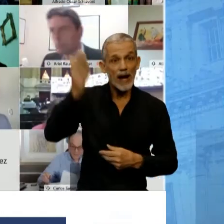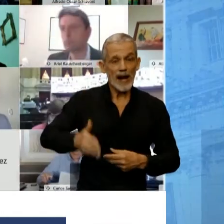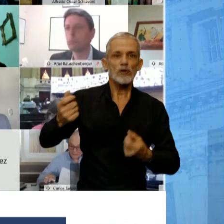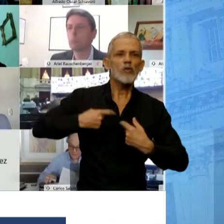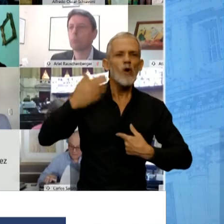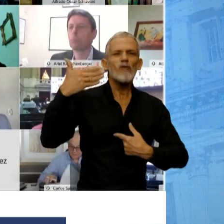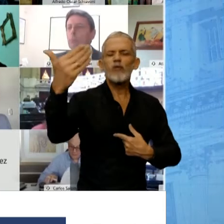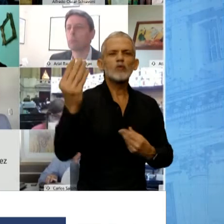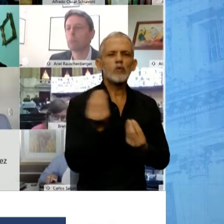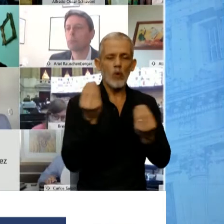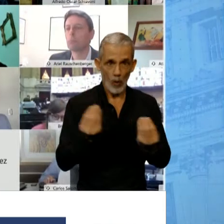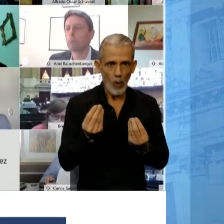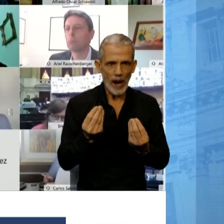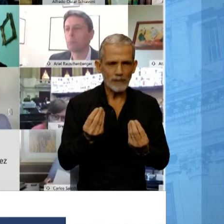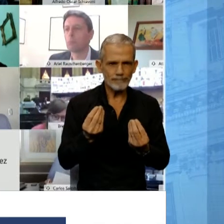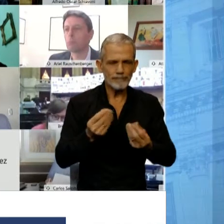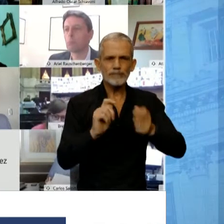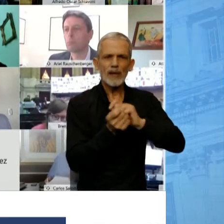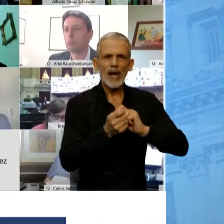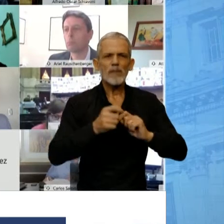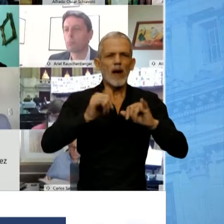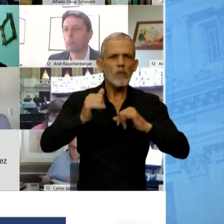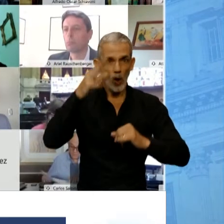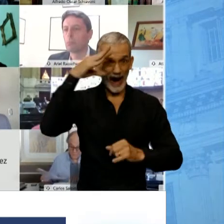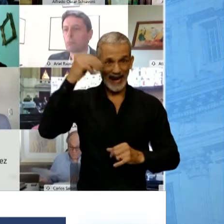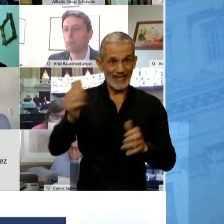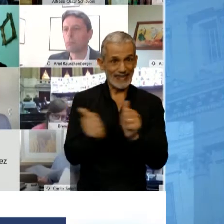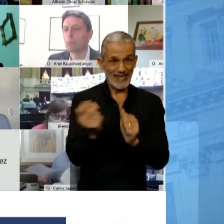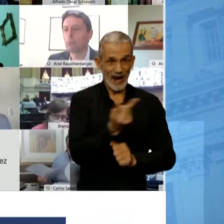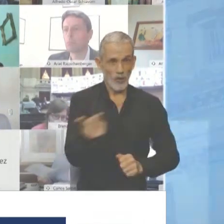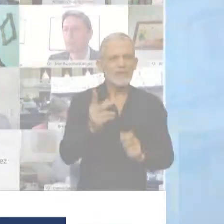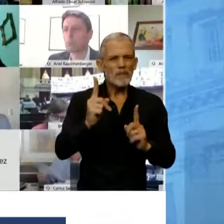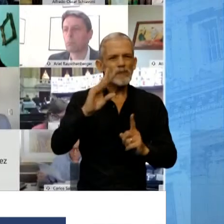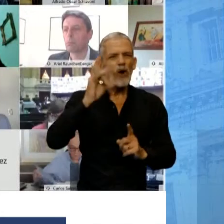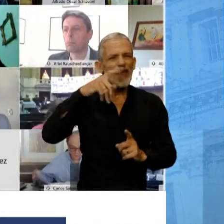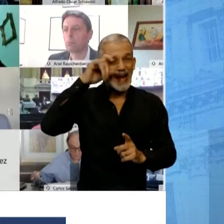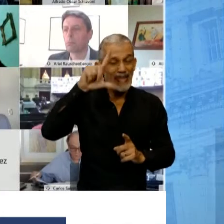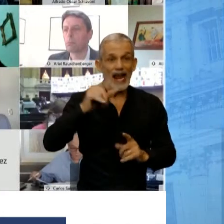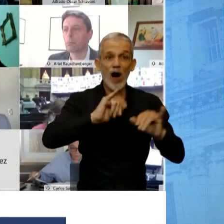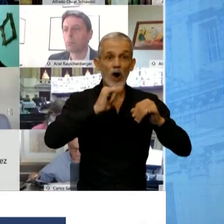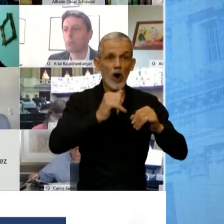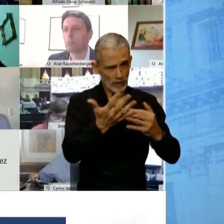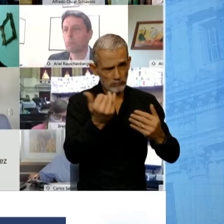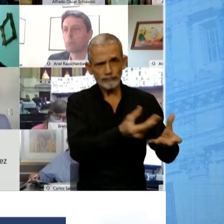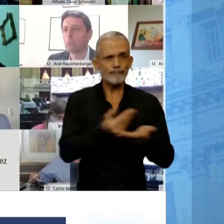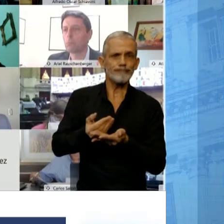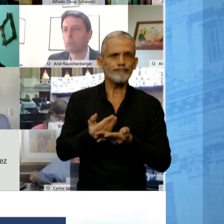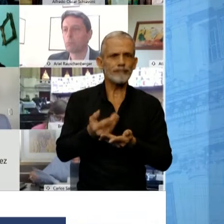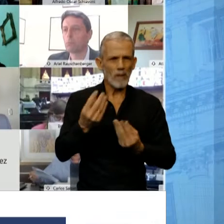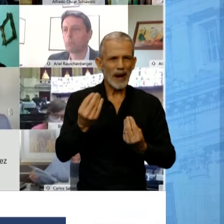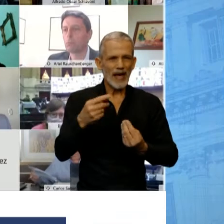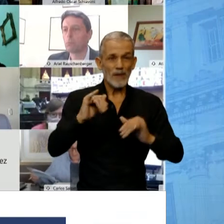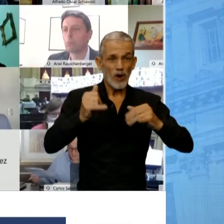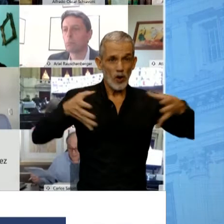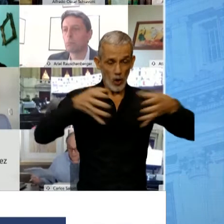futuro sembrando el trasvasamiento generacional con Cristina y poniendo a los jóvenes en el centro de la escena para